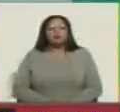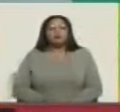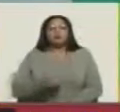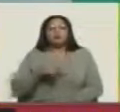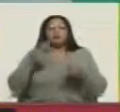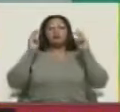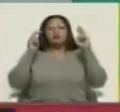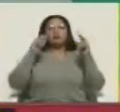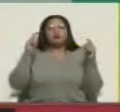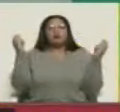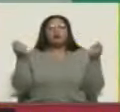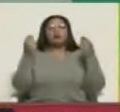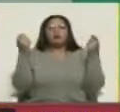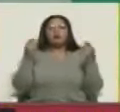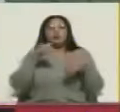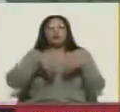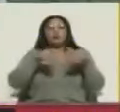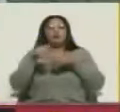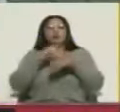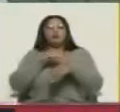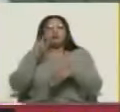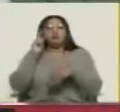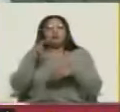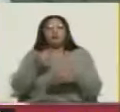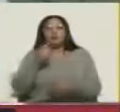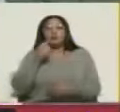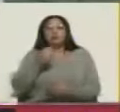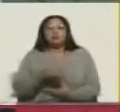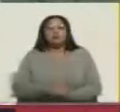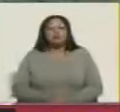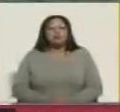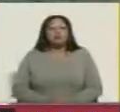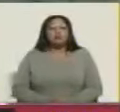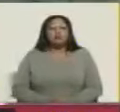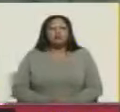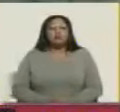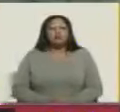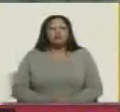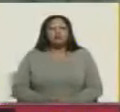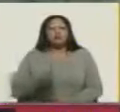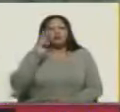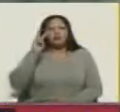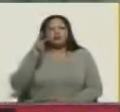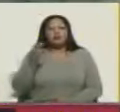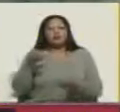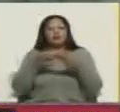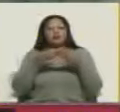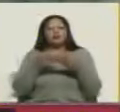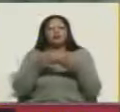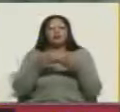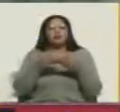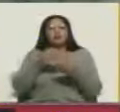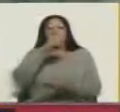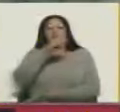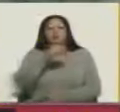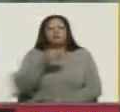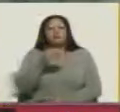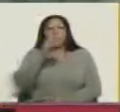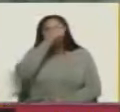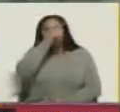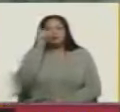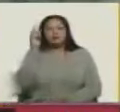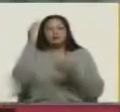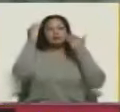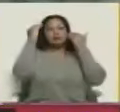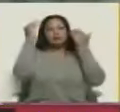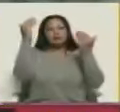electoral. Así que bueno, estamos en la ruta ya. Mira, nos están diciendo aquí, nos están viendo desde el Partido Socialista Unido de Venezuela, desde esa dirección nacional. Saludamos